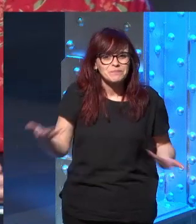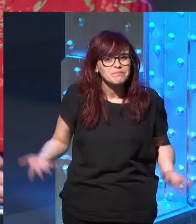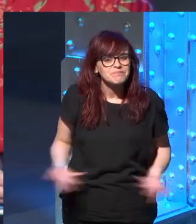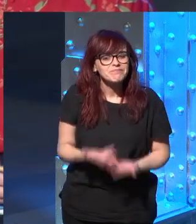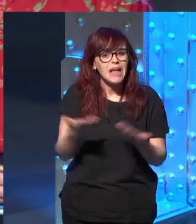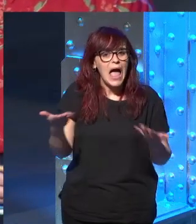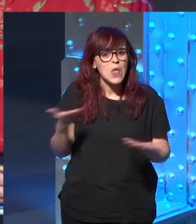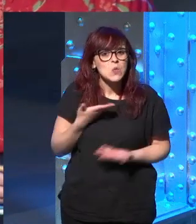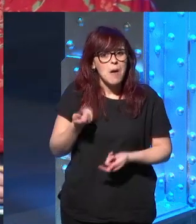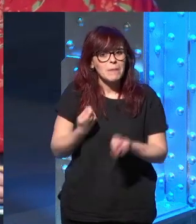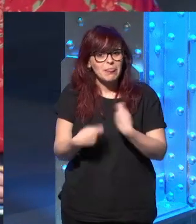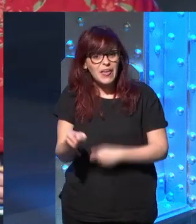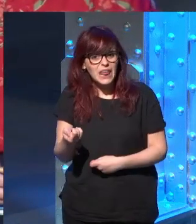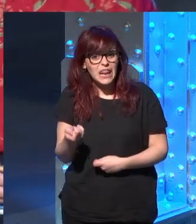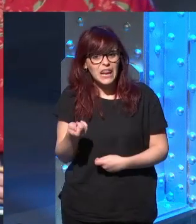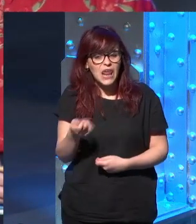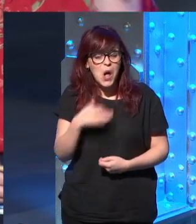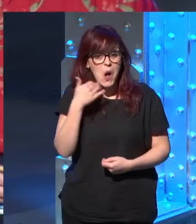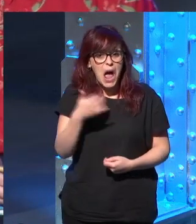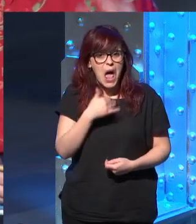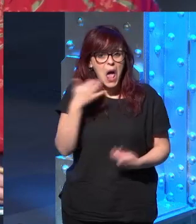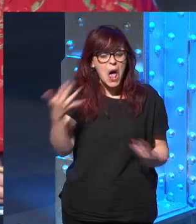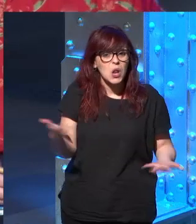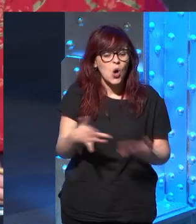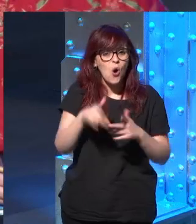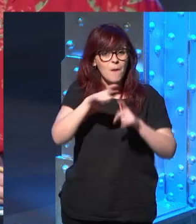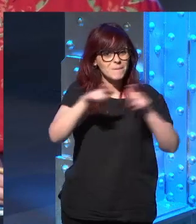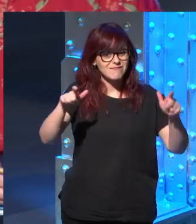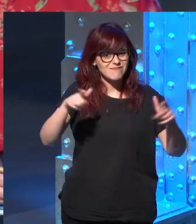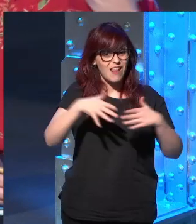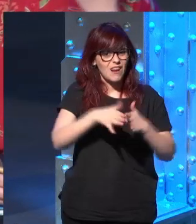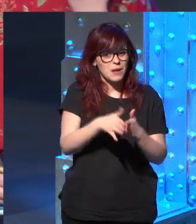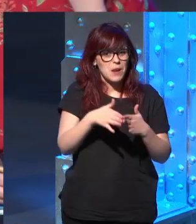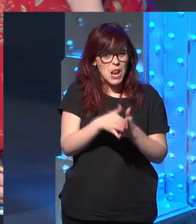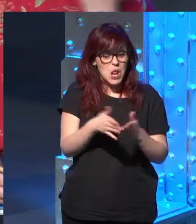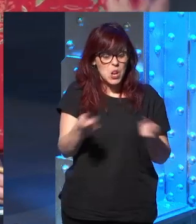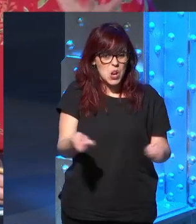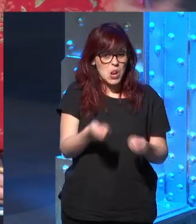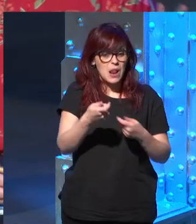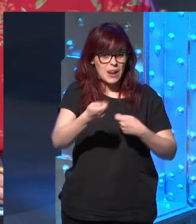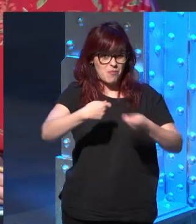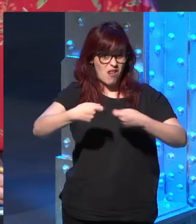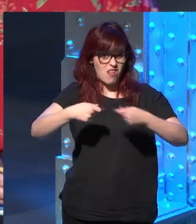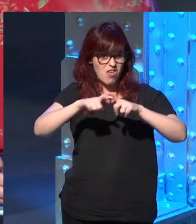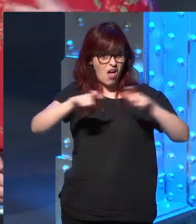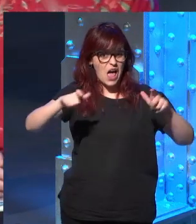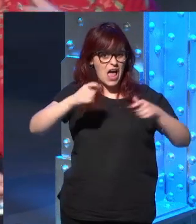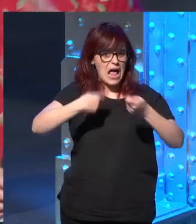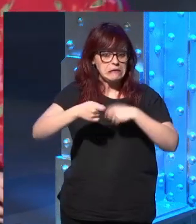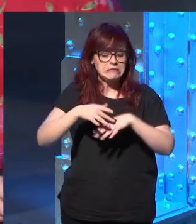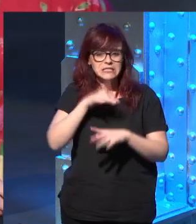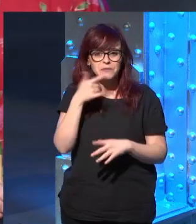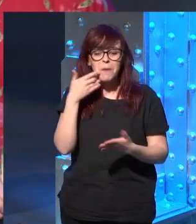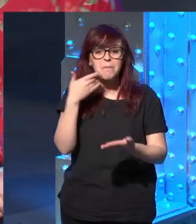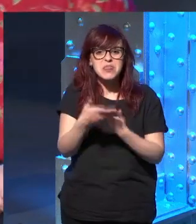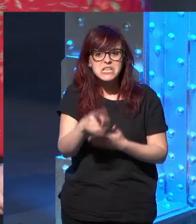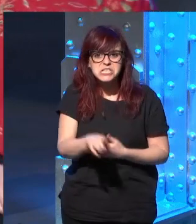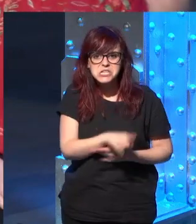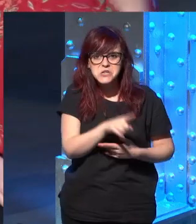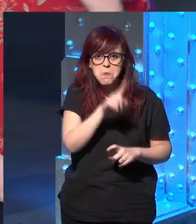ni a vender libros, ni siquiera que los libreros y las libreras lo pidan. Yo cuando recuerdo cuando salió